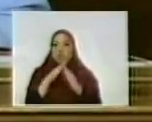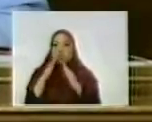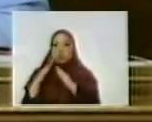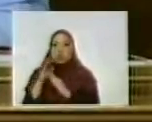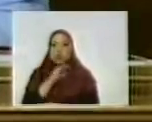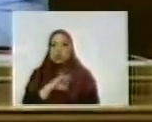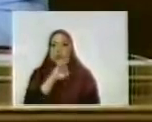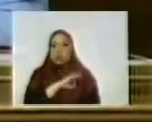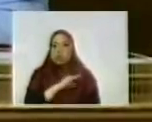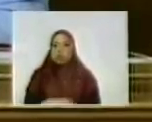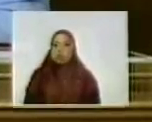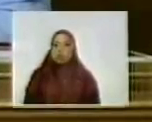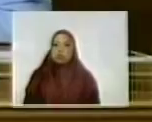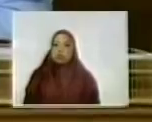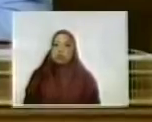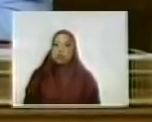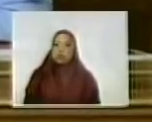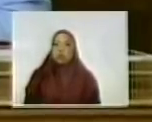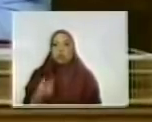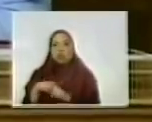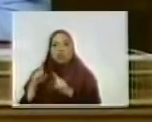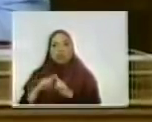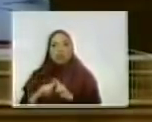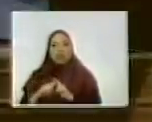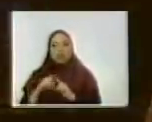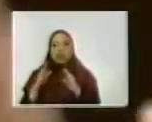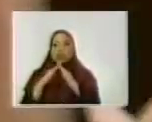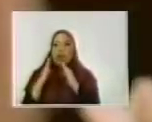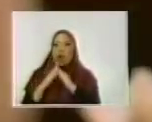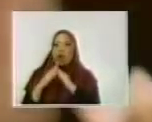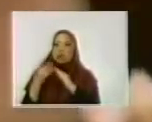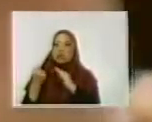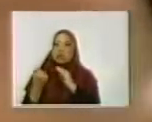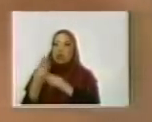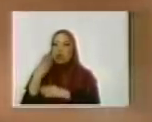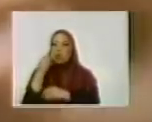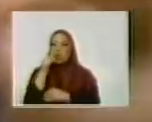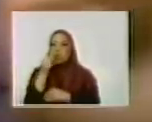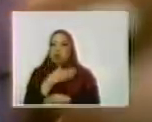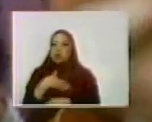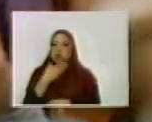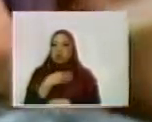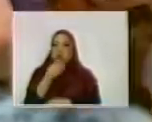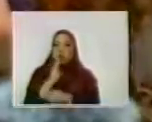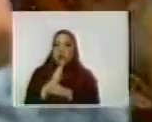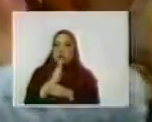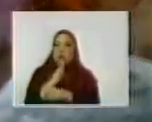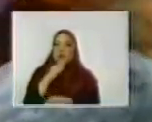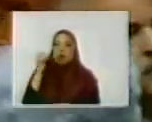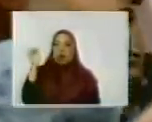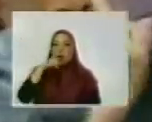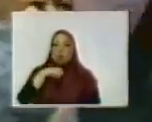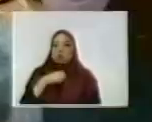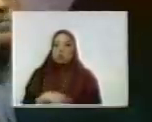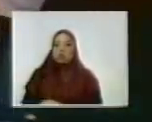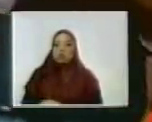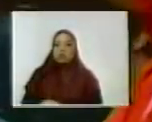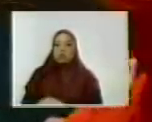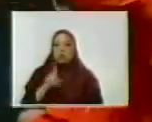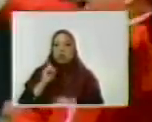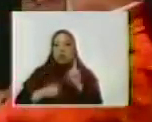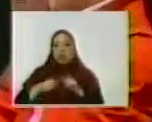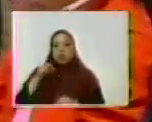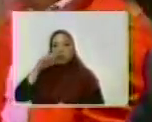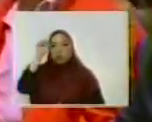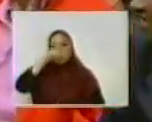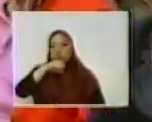Sociales. De los constituyentes y las constituyentes que estén de acuerdo, hacerlo con la señal de costumbre. Aprobado. Dijeran algunos, esto es exceso